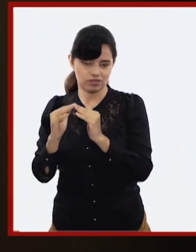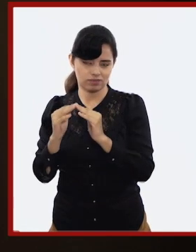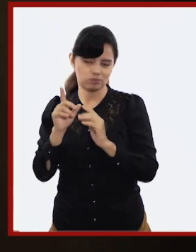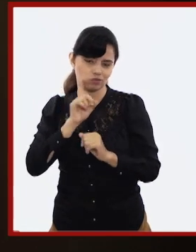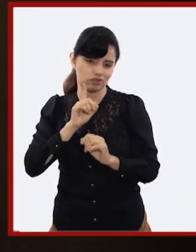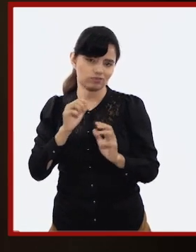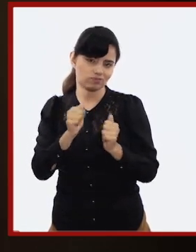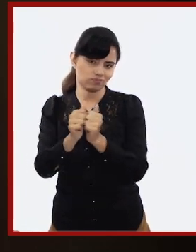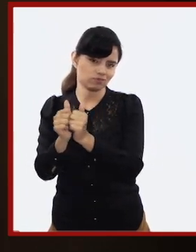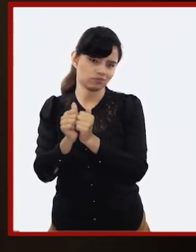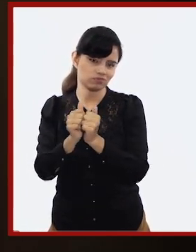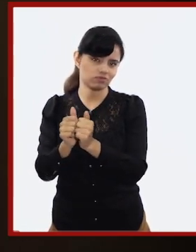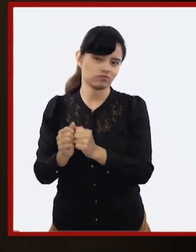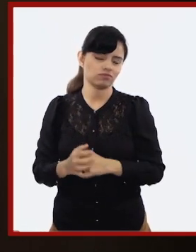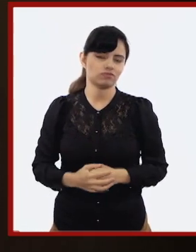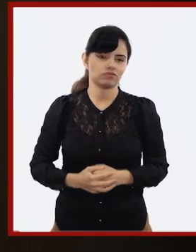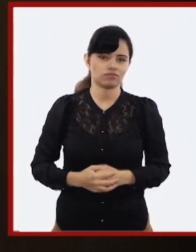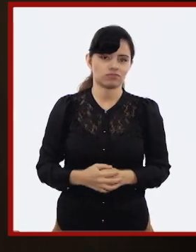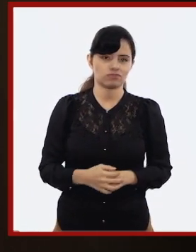compañeras.